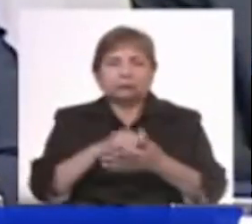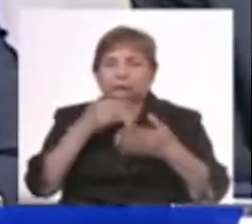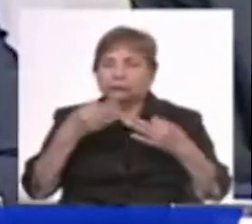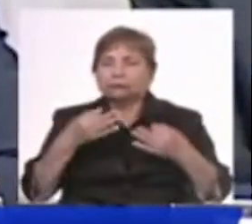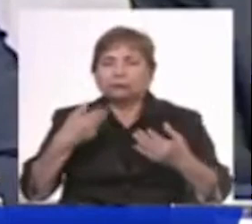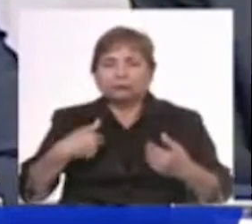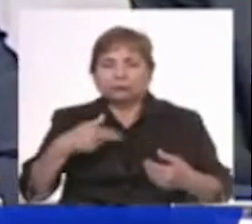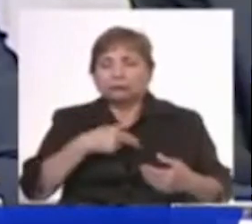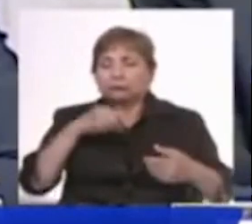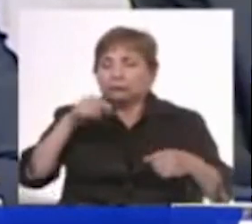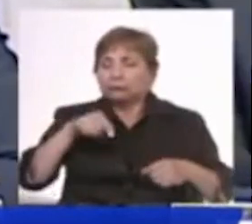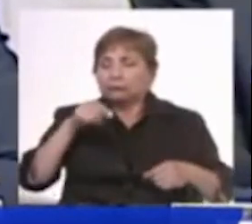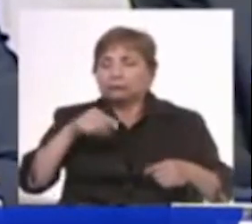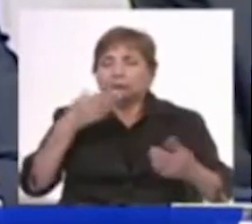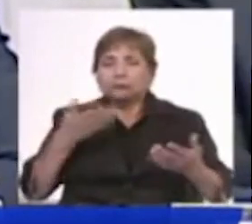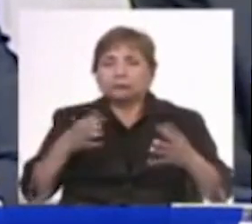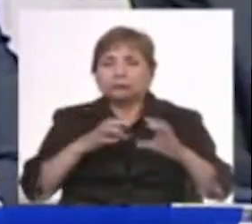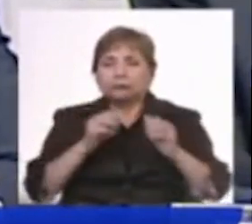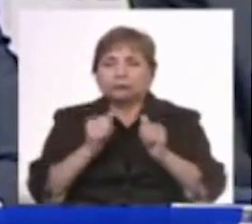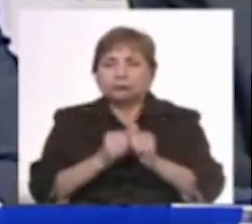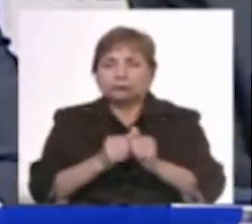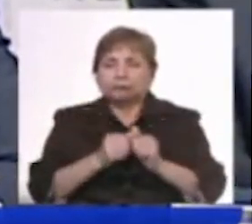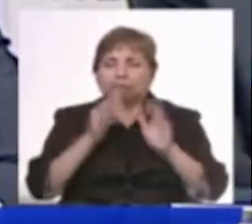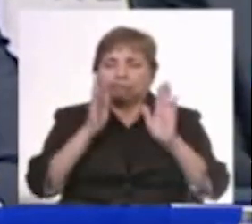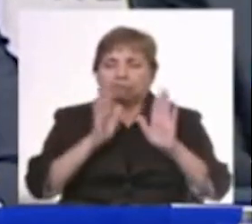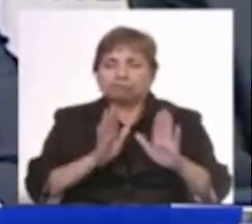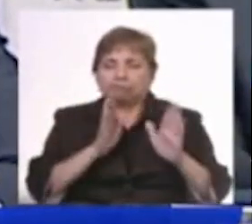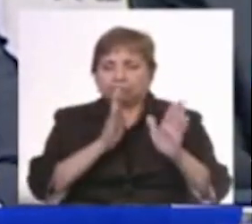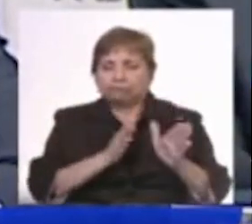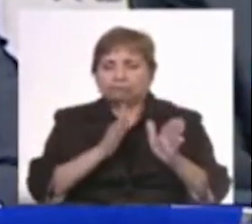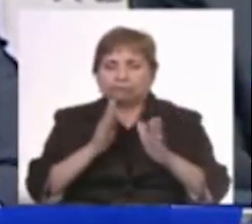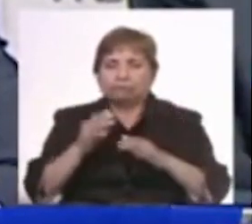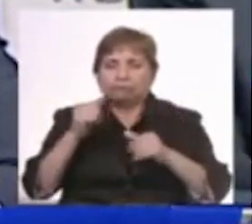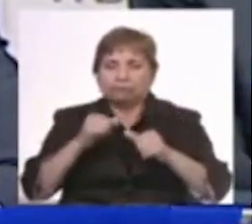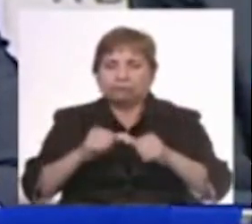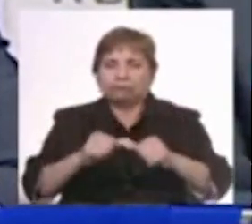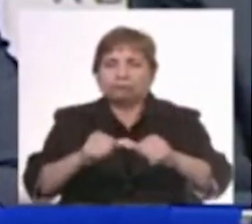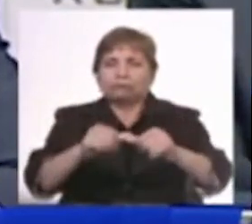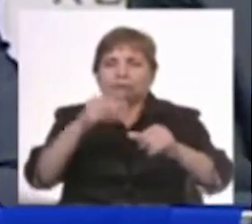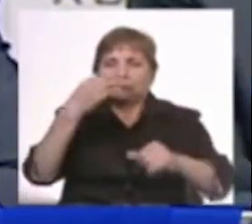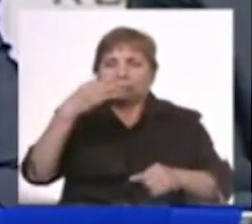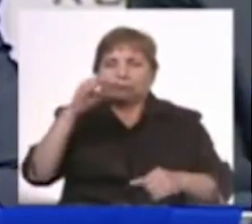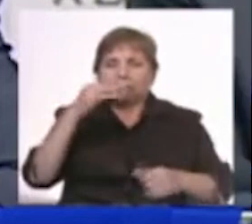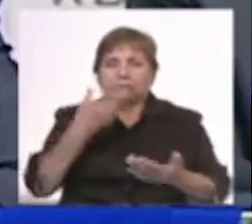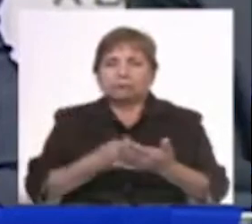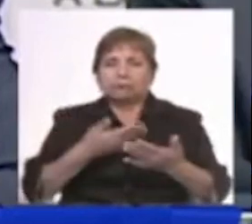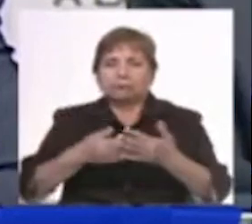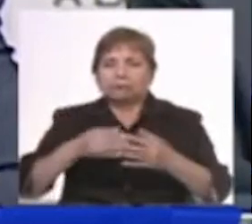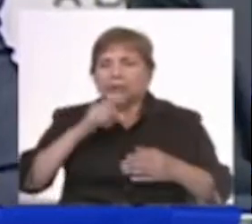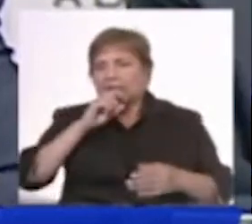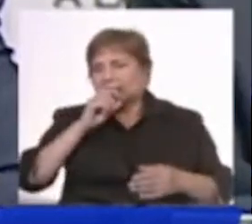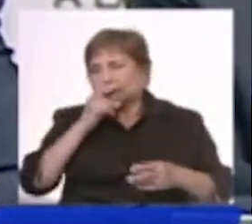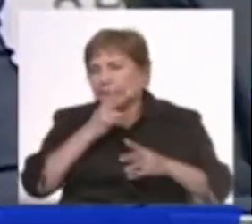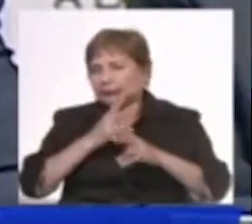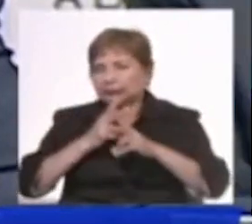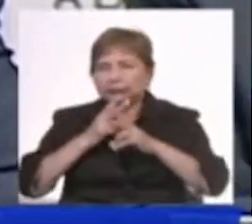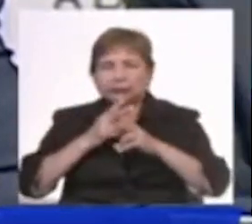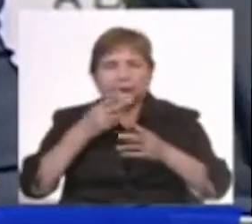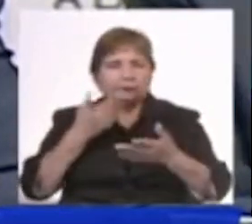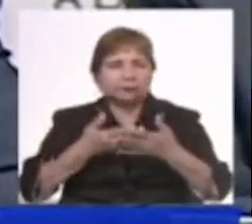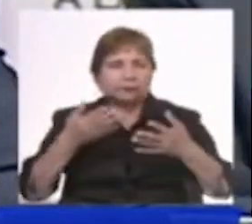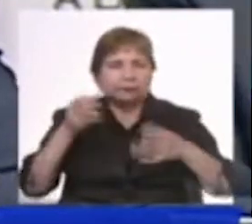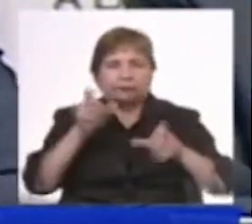realmente una de estas es lo relacionado a mantener siempre mayor celo y cuidado en el manejo de la